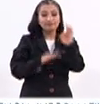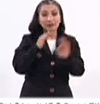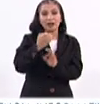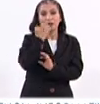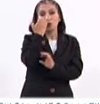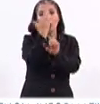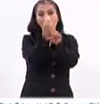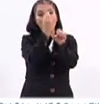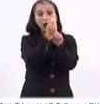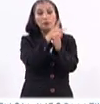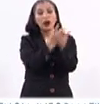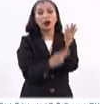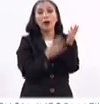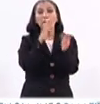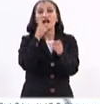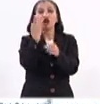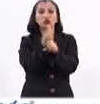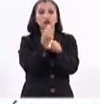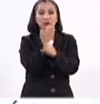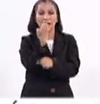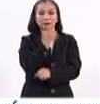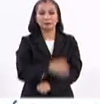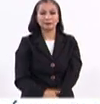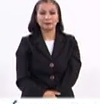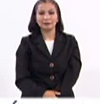planteles escolares gracias al programa Mejora tu Escuela.